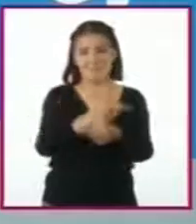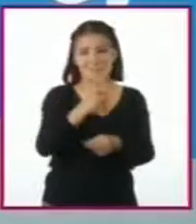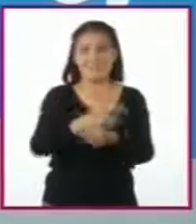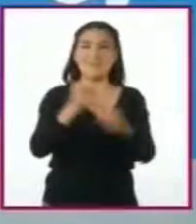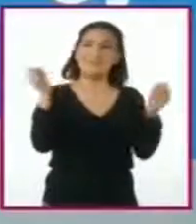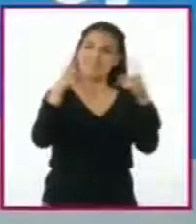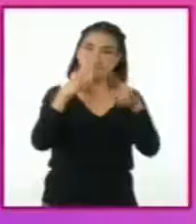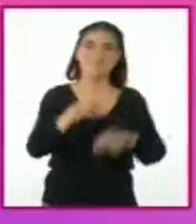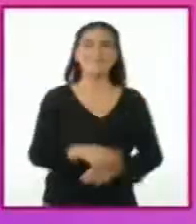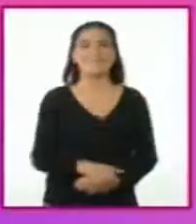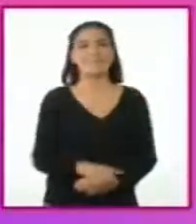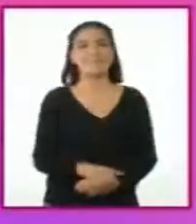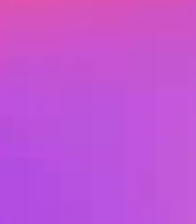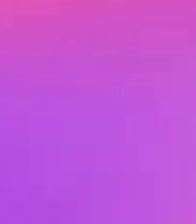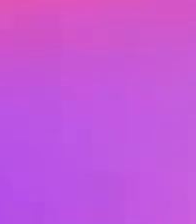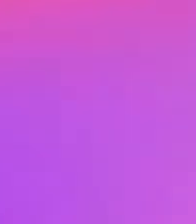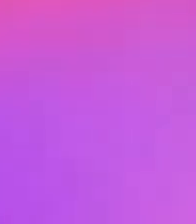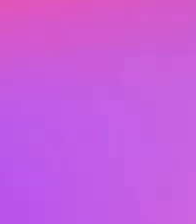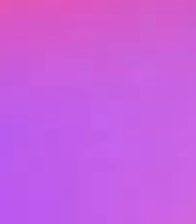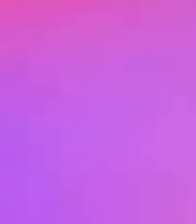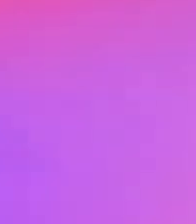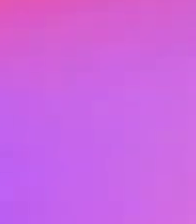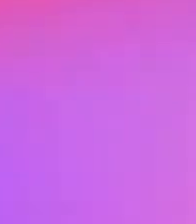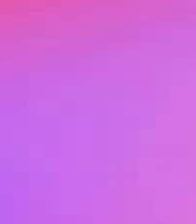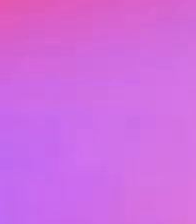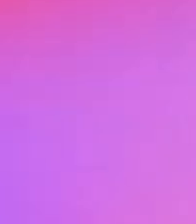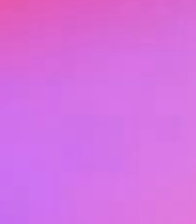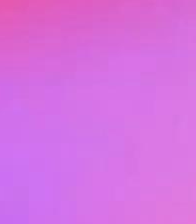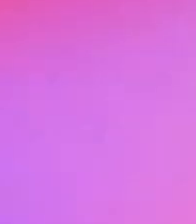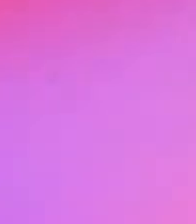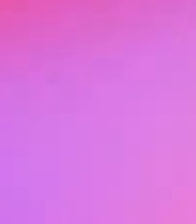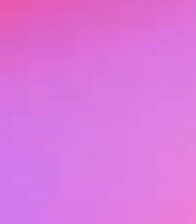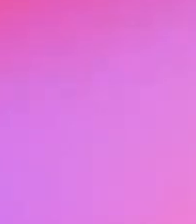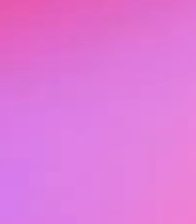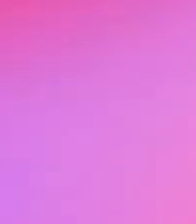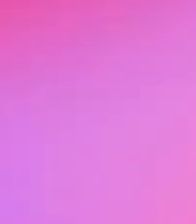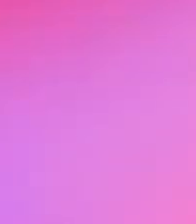próxima! Si tienes dudas o necesitas ayuda, llama al Centro de Apoyo Pedagógico